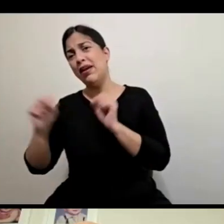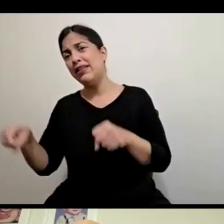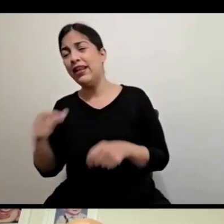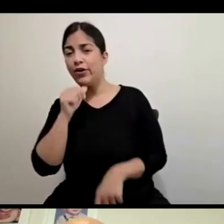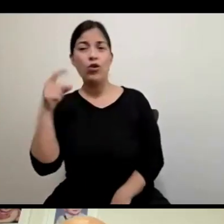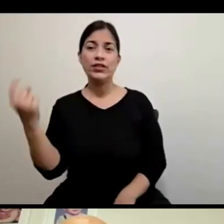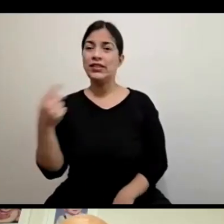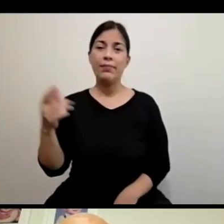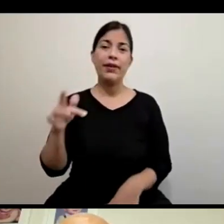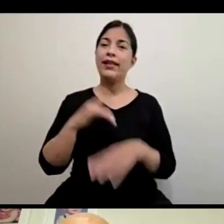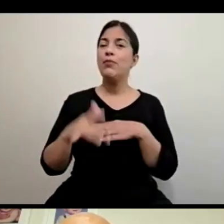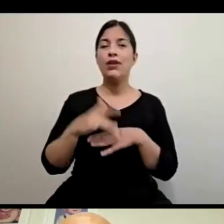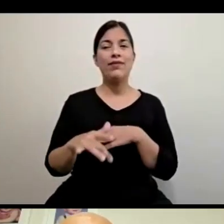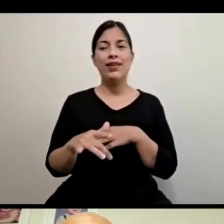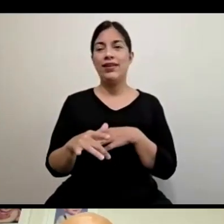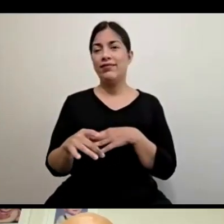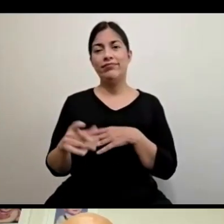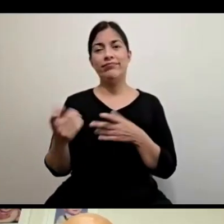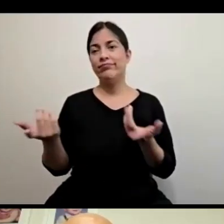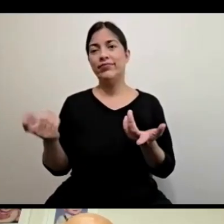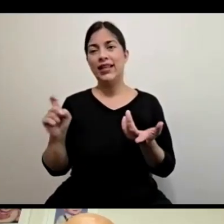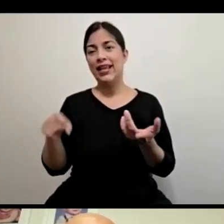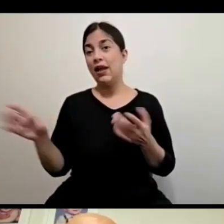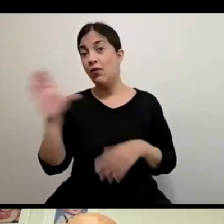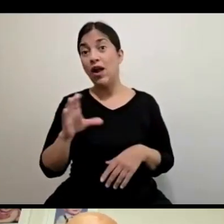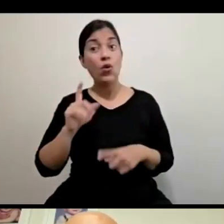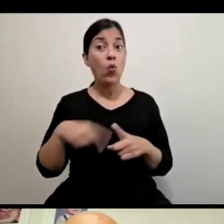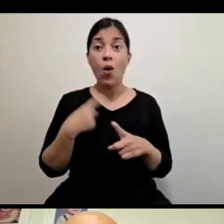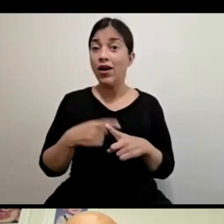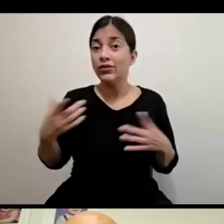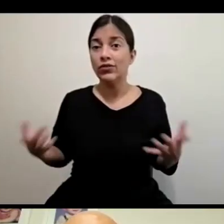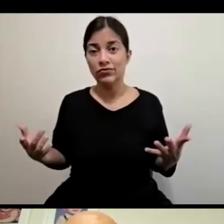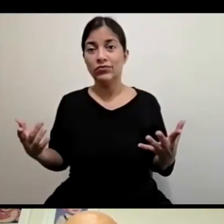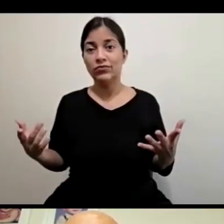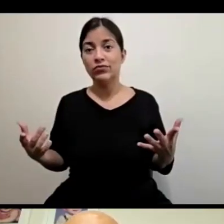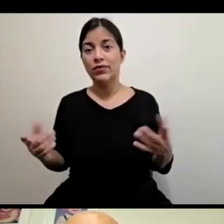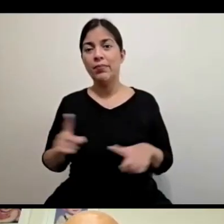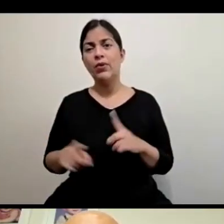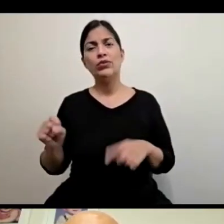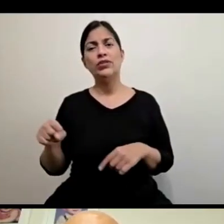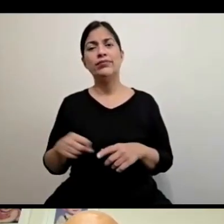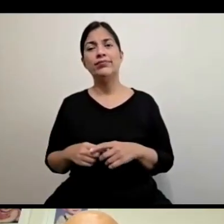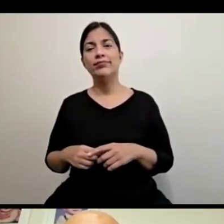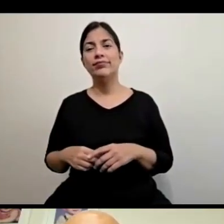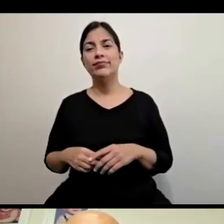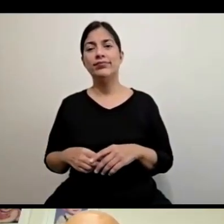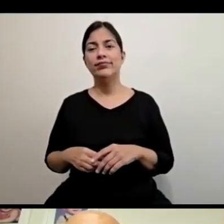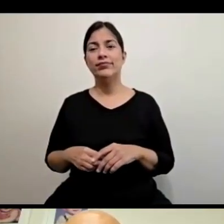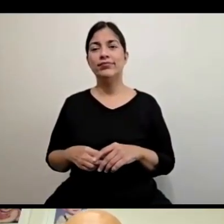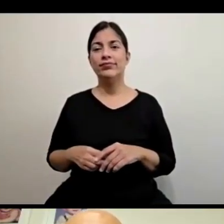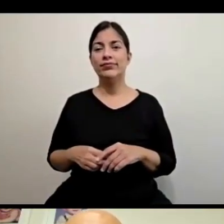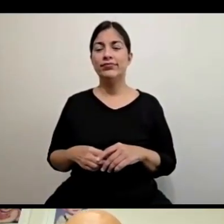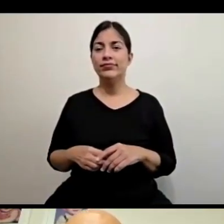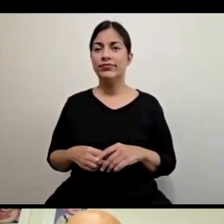siempre disponible uno o el otro, había que buscar cuándo cogerlo. Pero sí, se mantuvo dando los 2